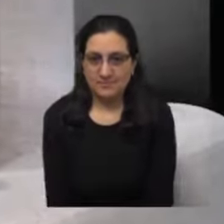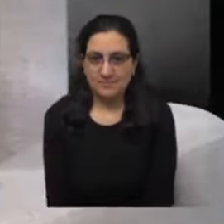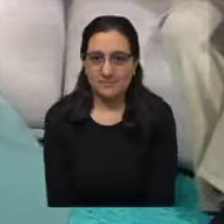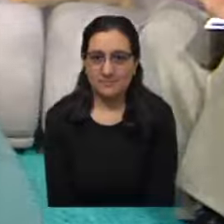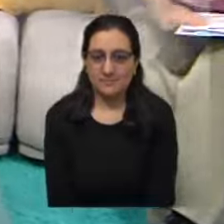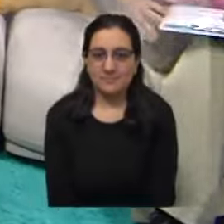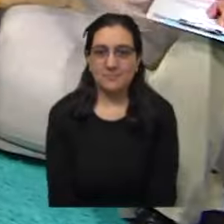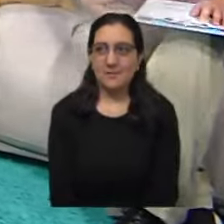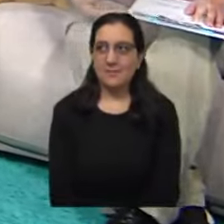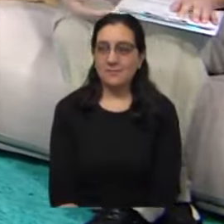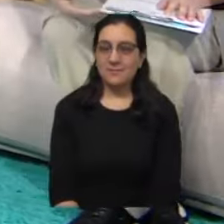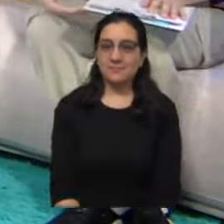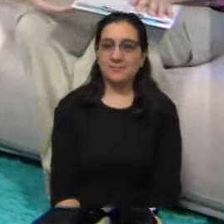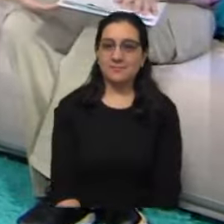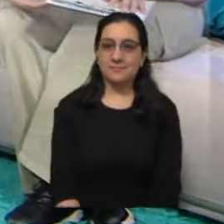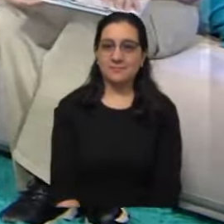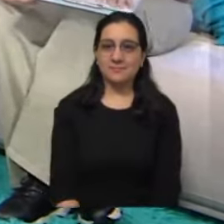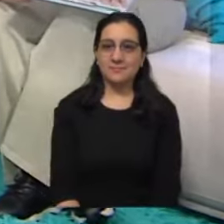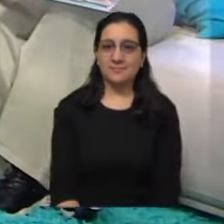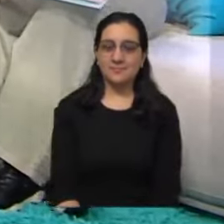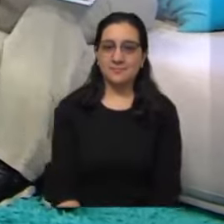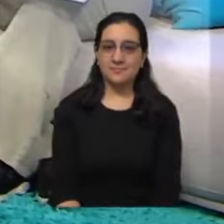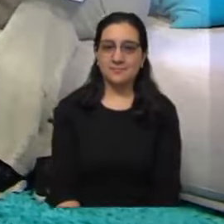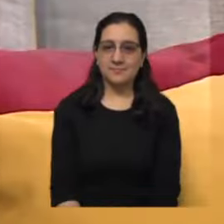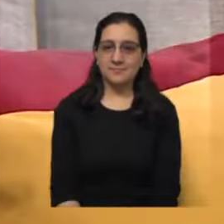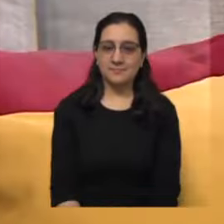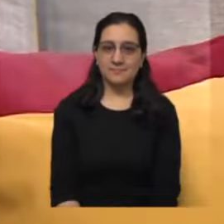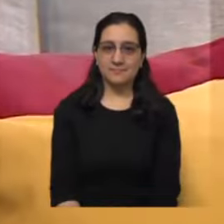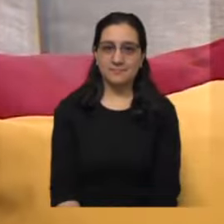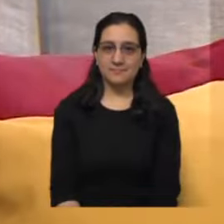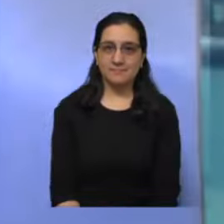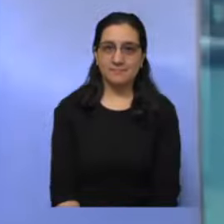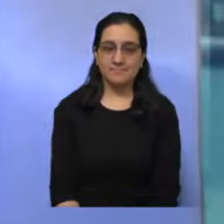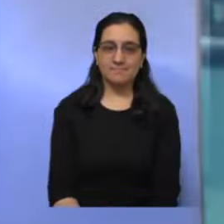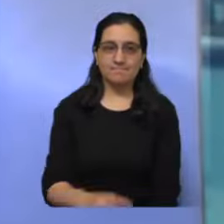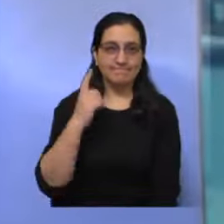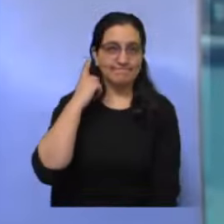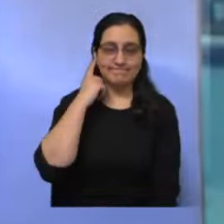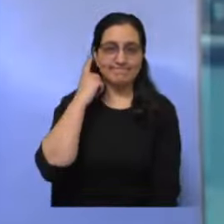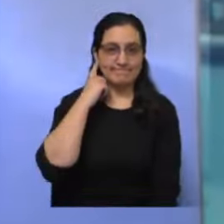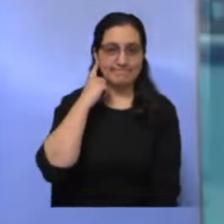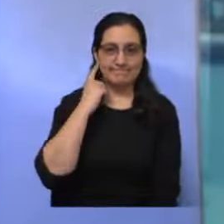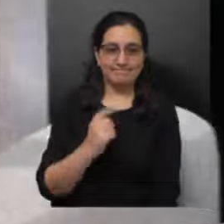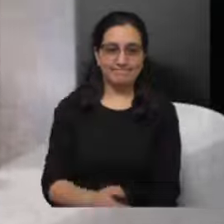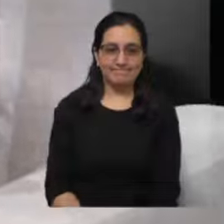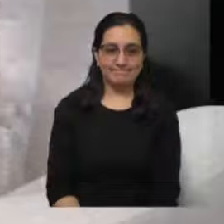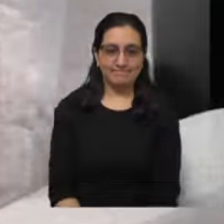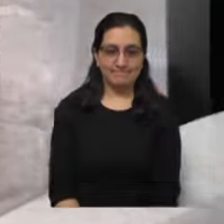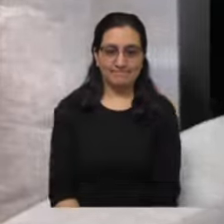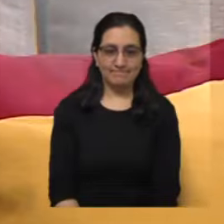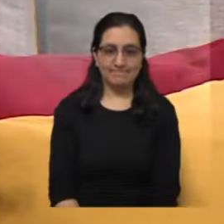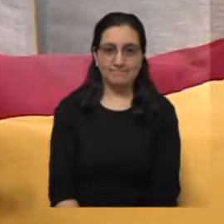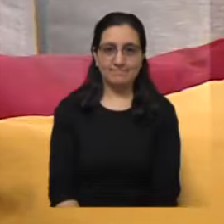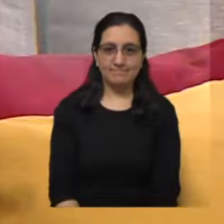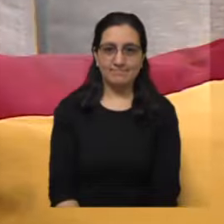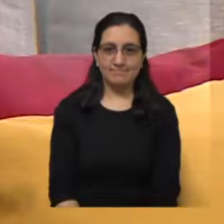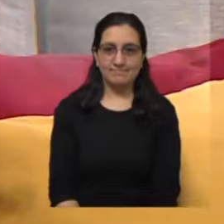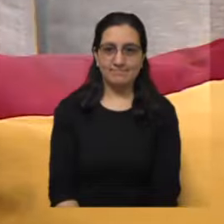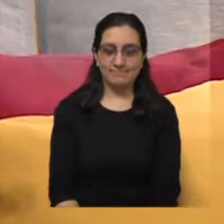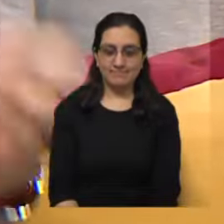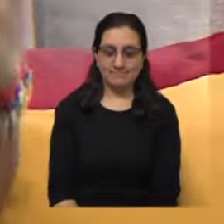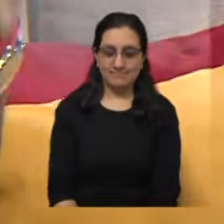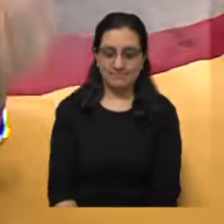Fata. Igual podemos... Dale, Tania, sí, Fata. Ya, que venga ya. Dale, ta. Vamos a la tanda y volvemos con el Fata. Sí, dale, Tania. Me vestí de